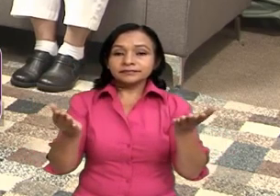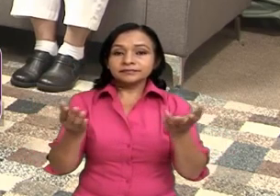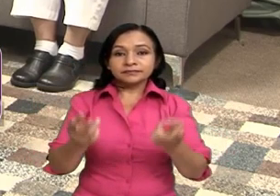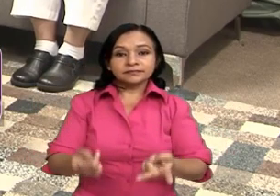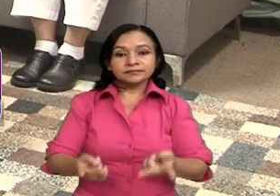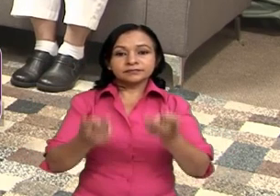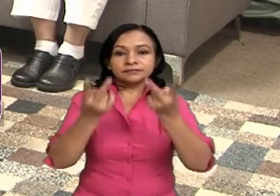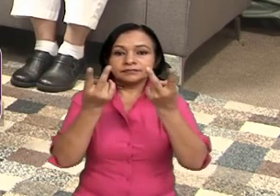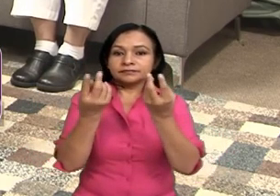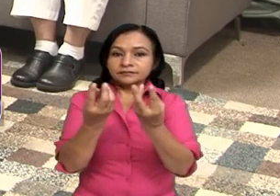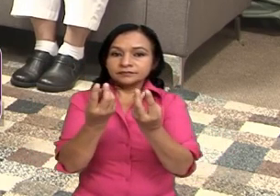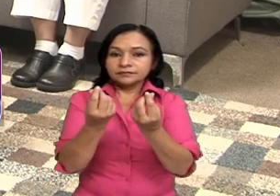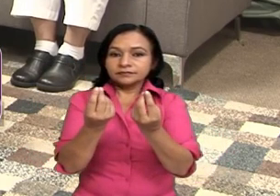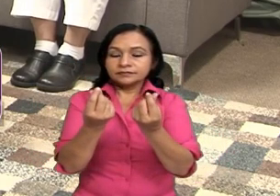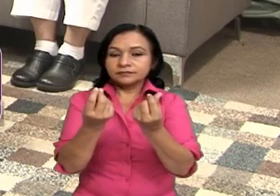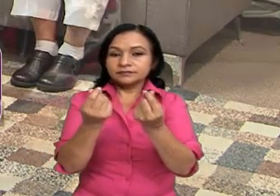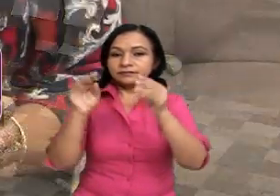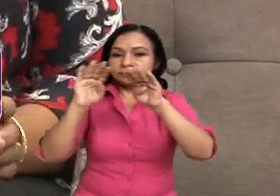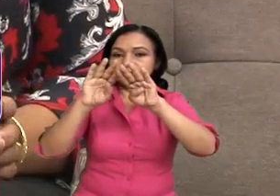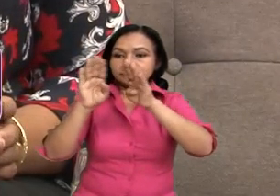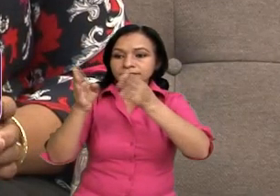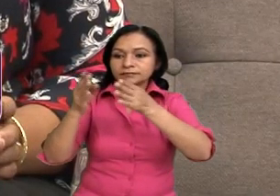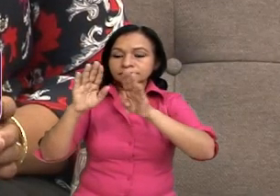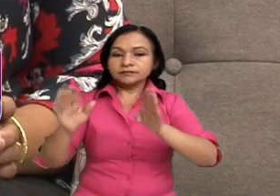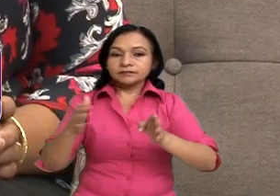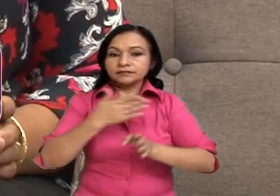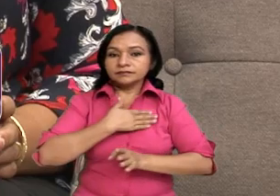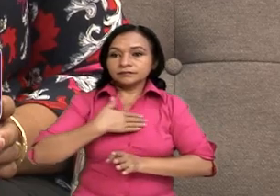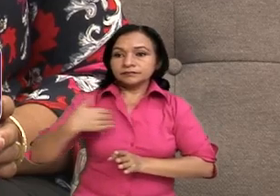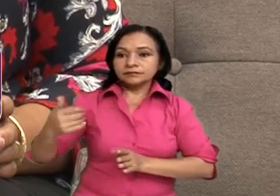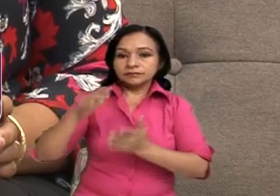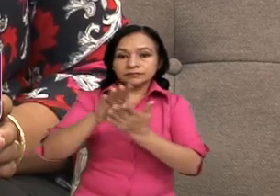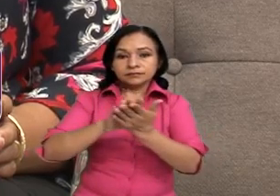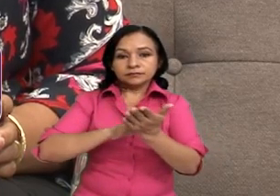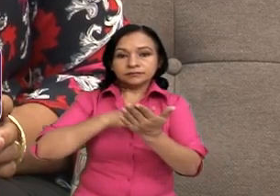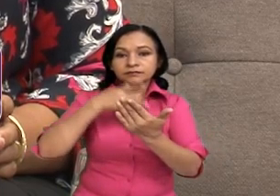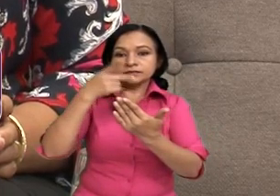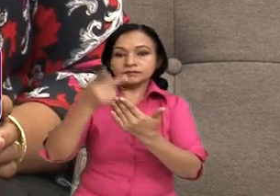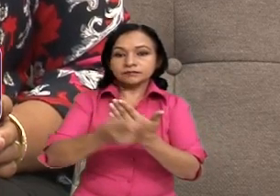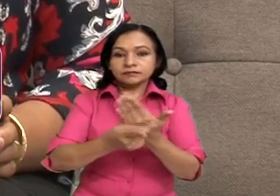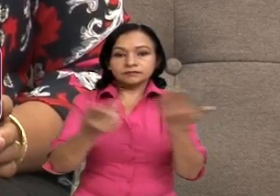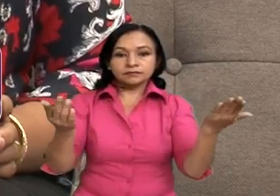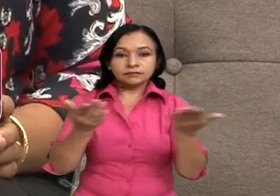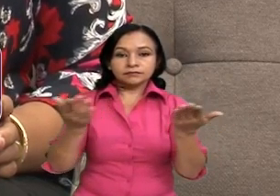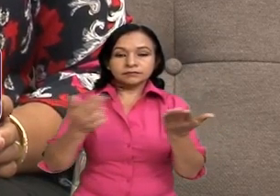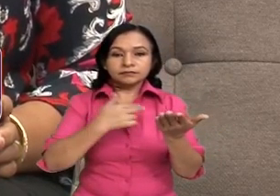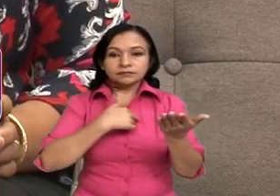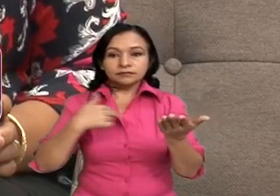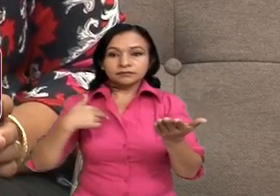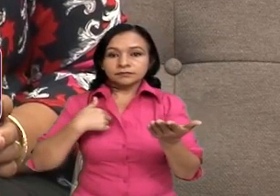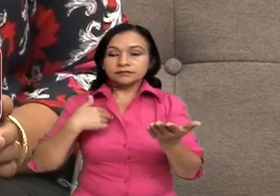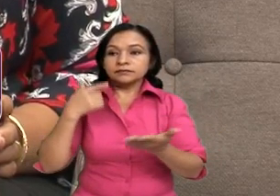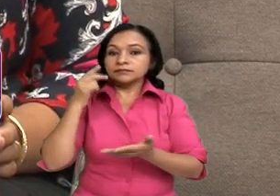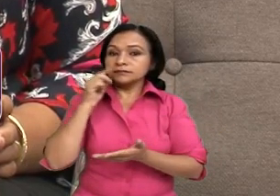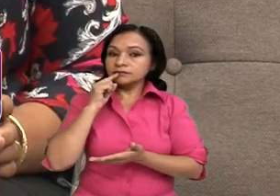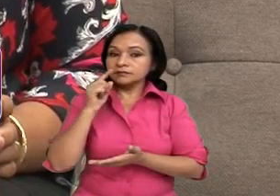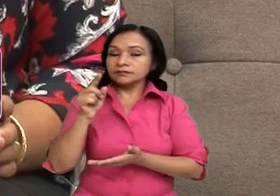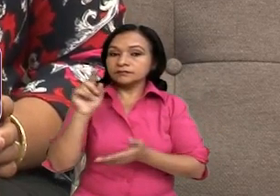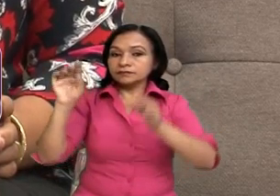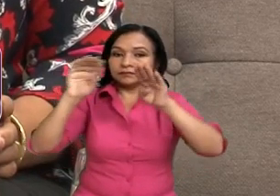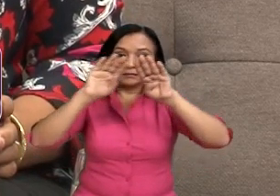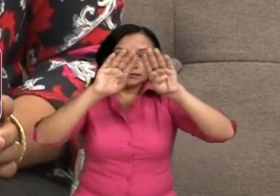económica de las mujeres, por supuesto que mejoró. Programas emblemáticos como el bono productivo alimentario, que fue dirigido prácticamente a